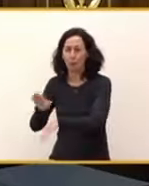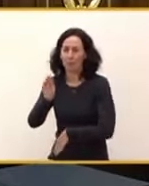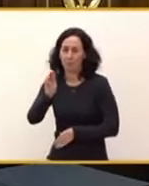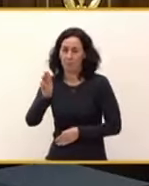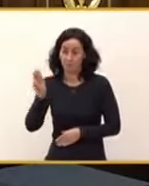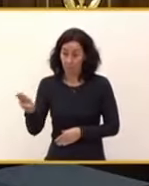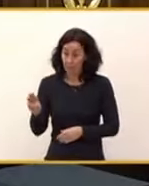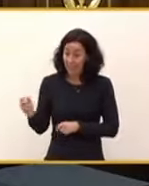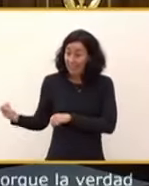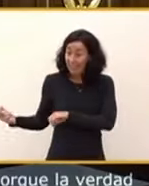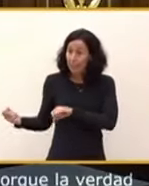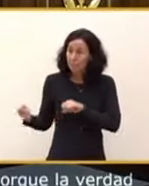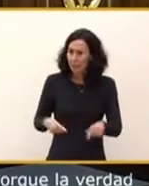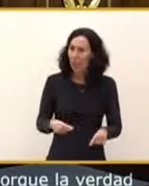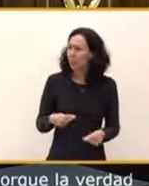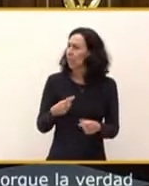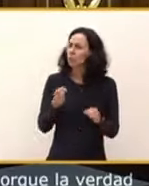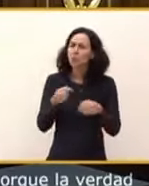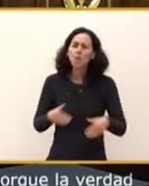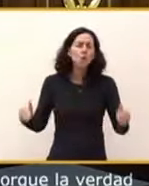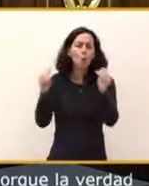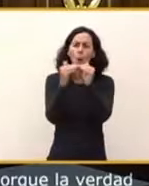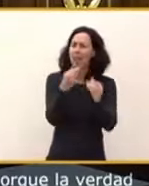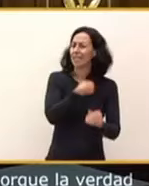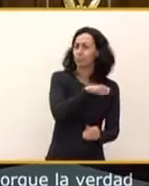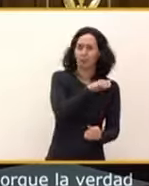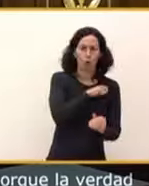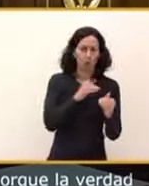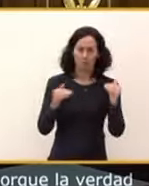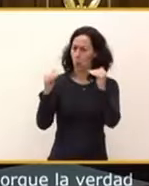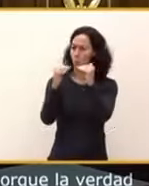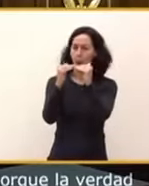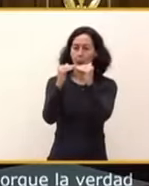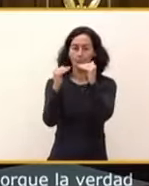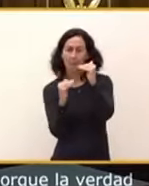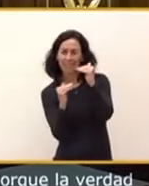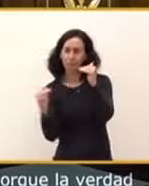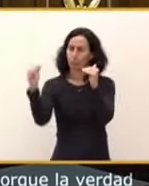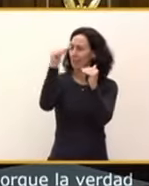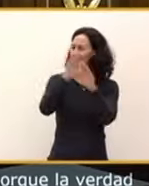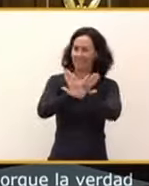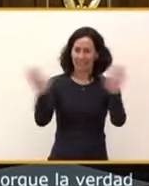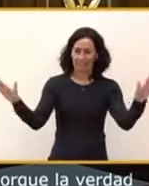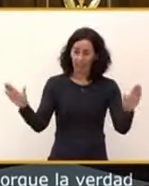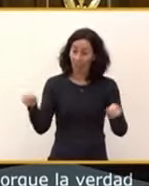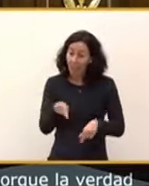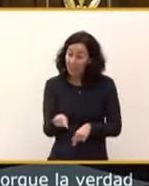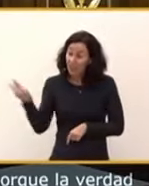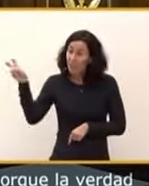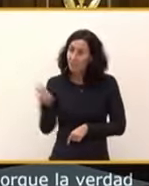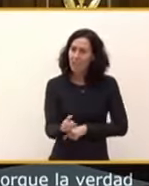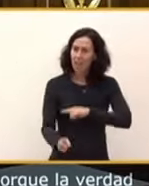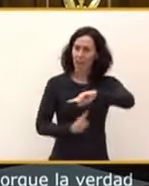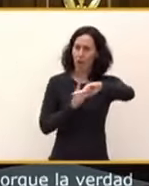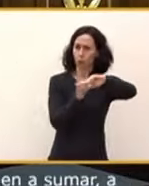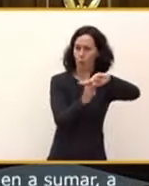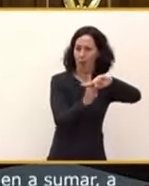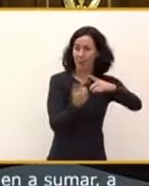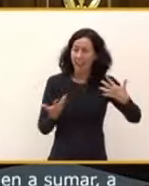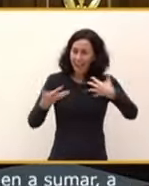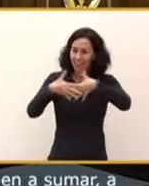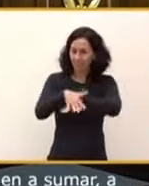enseñe las notas. Pero es que luego hace una tesis doctoral y está toda plagiada. Chico, para eso no